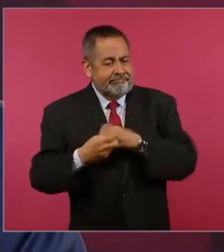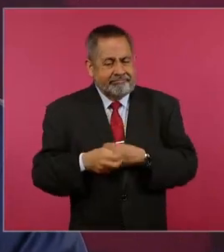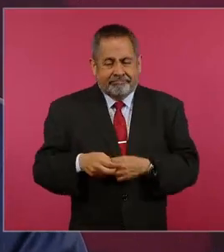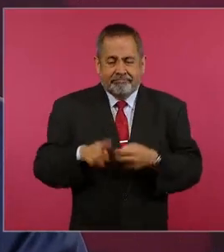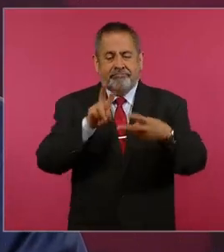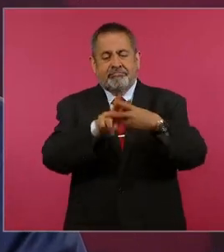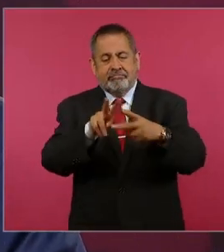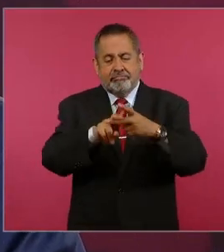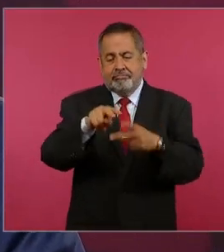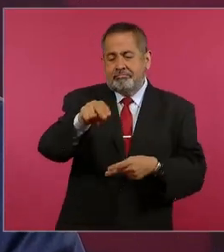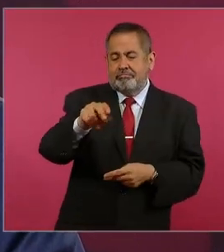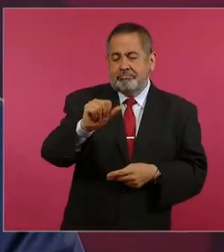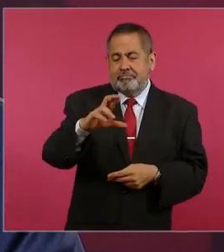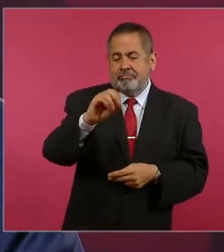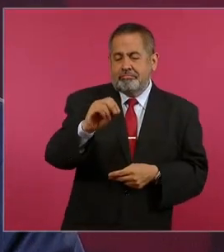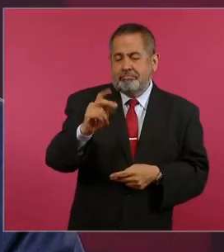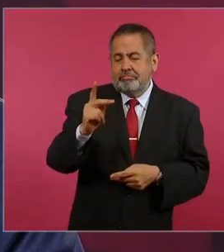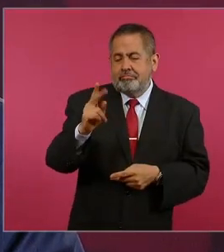narcopresidente.